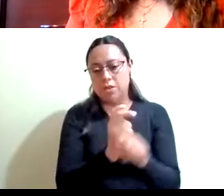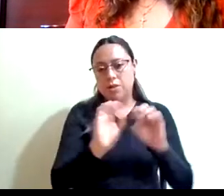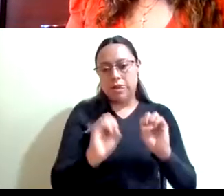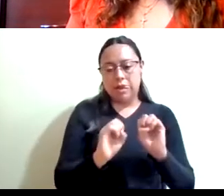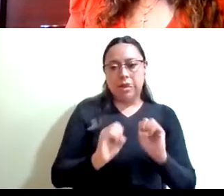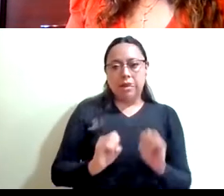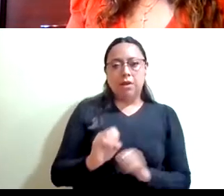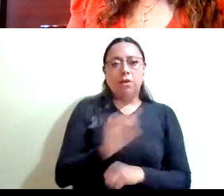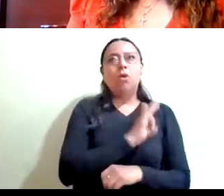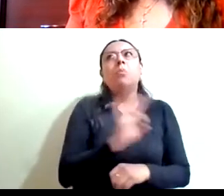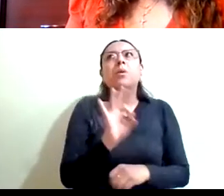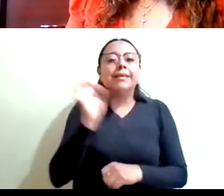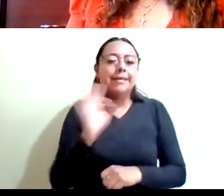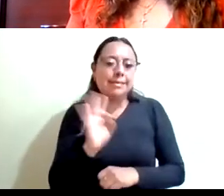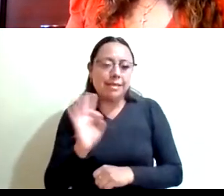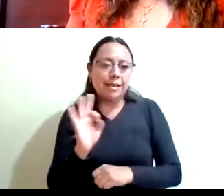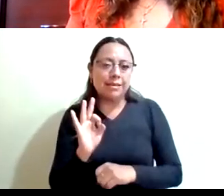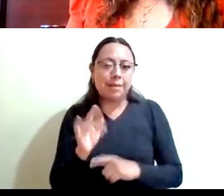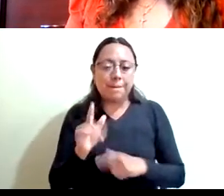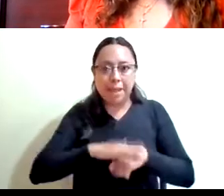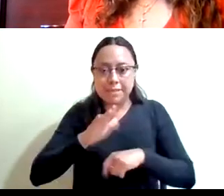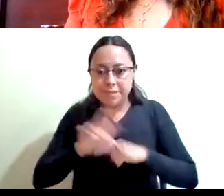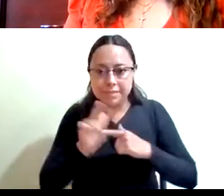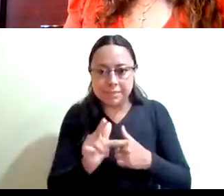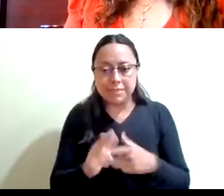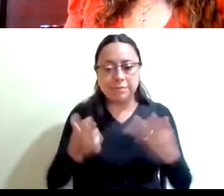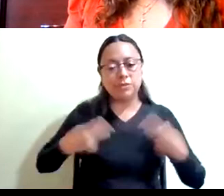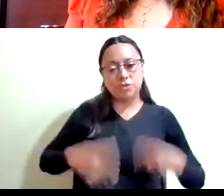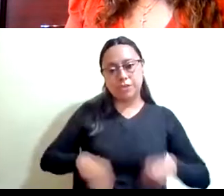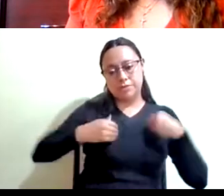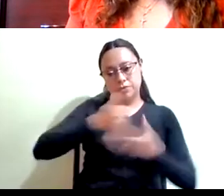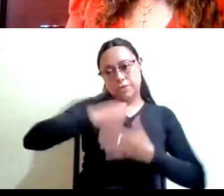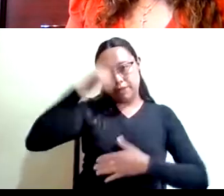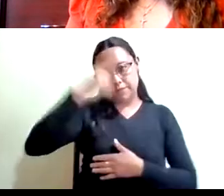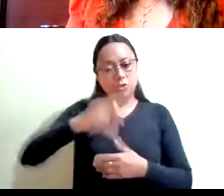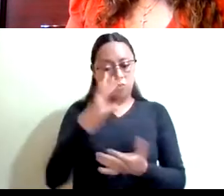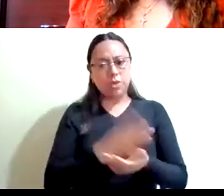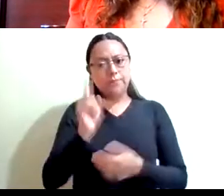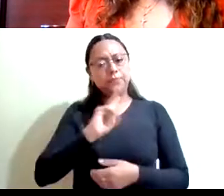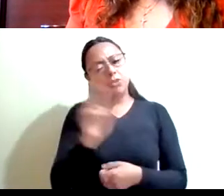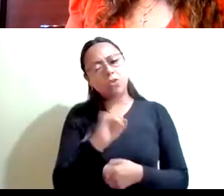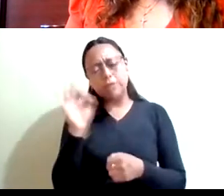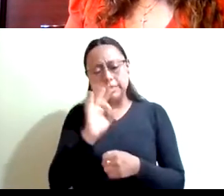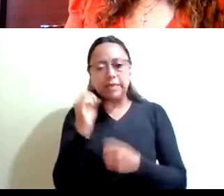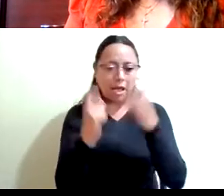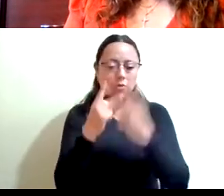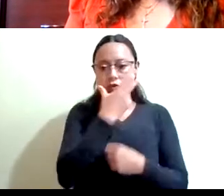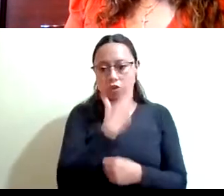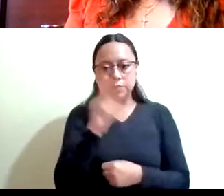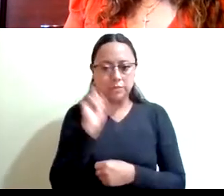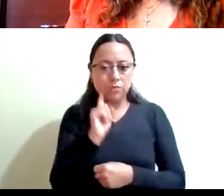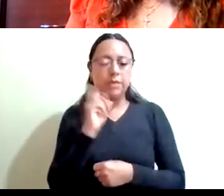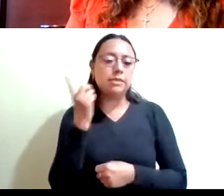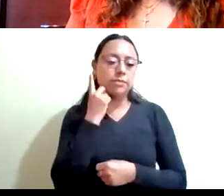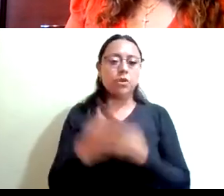darle poco seguimiento, no solamente a las y los ciudadanos, sino también, por supuesto, algunas y algunos diputados por las actividades que